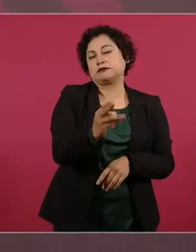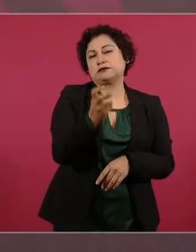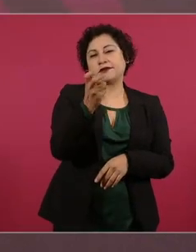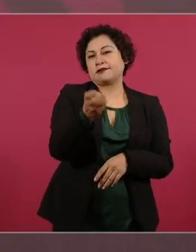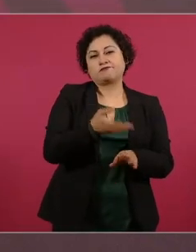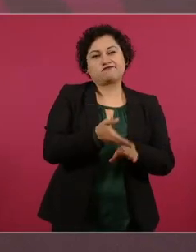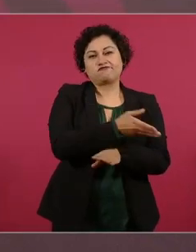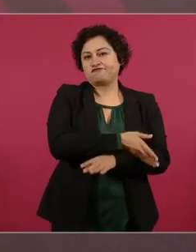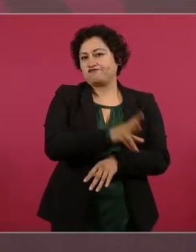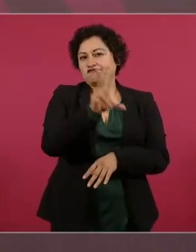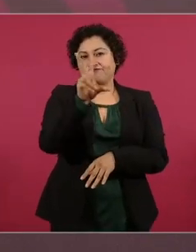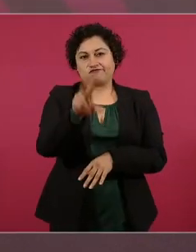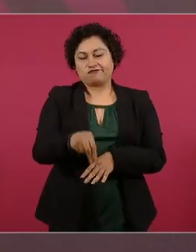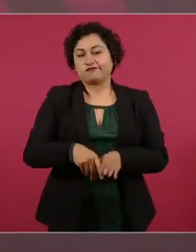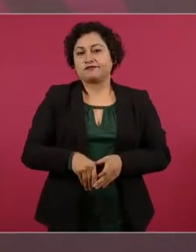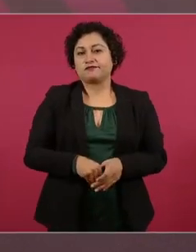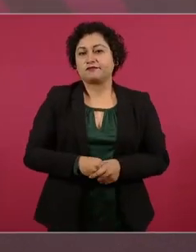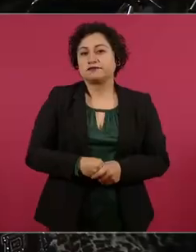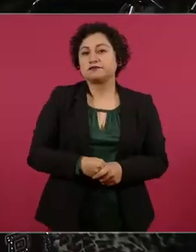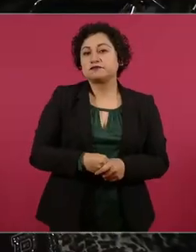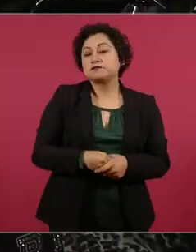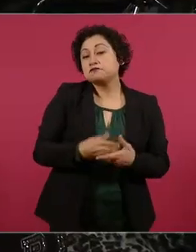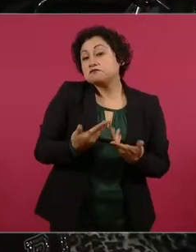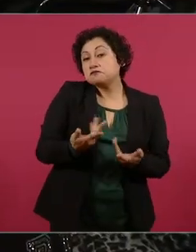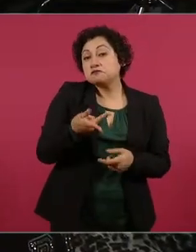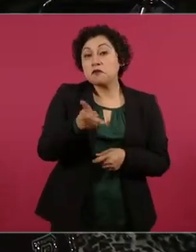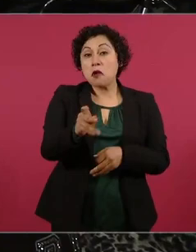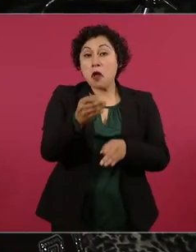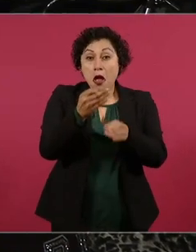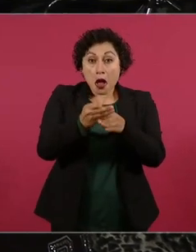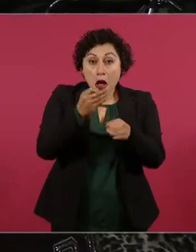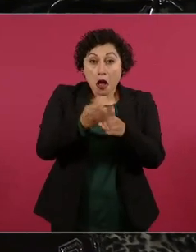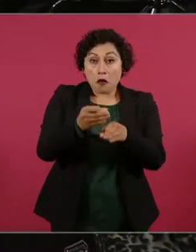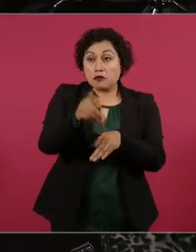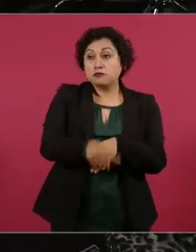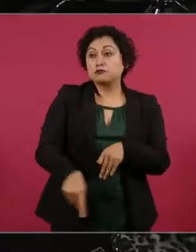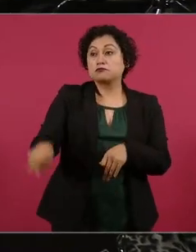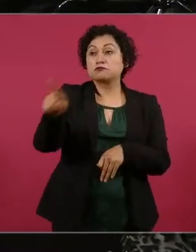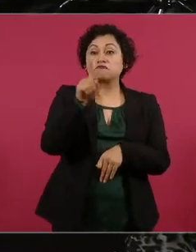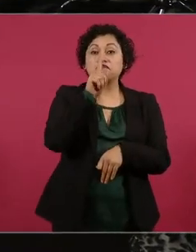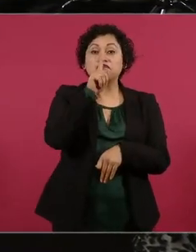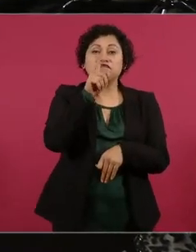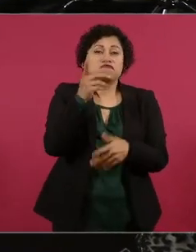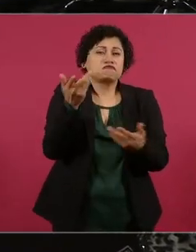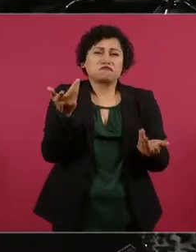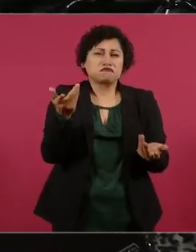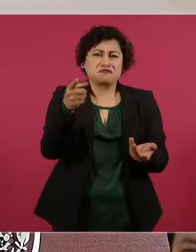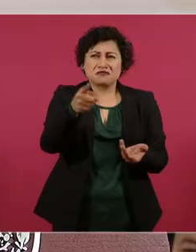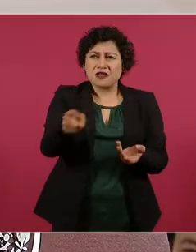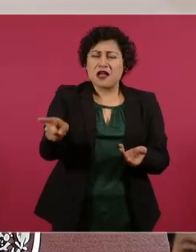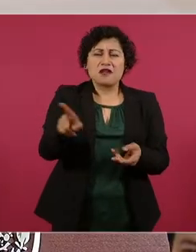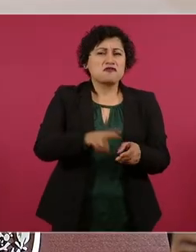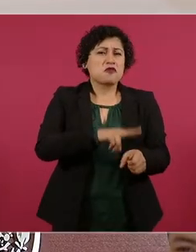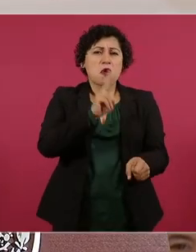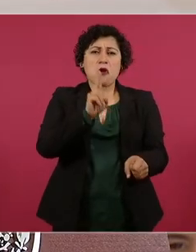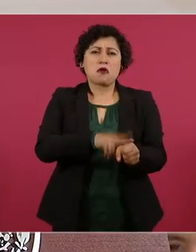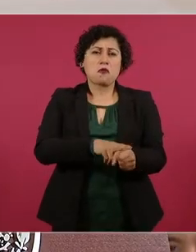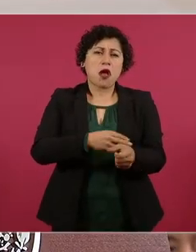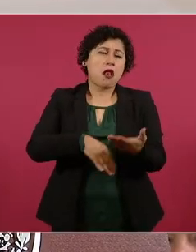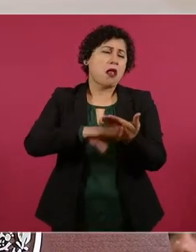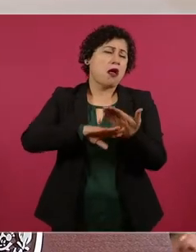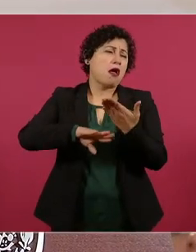Ahora está de moda, ya es deporte nacional, pero bueno,